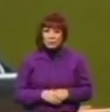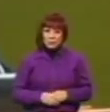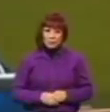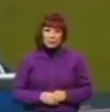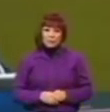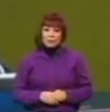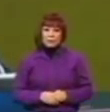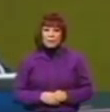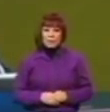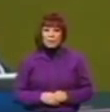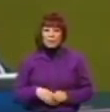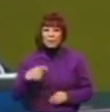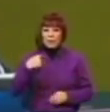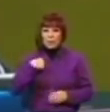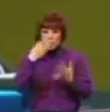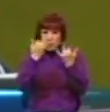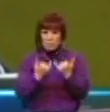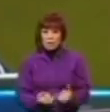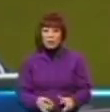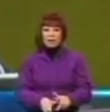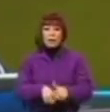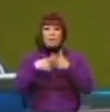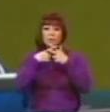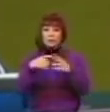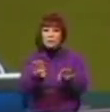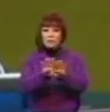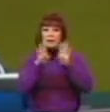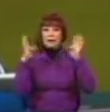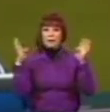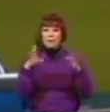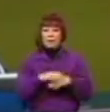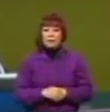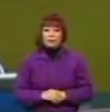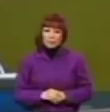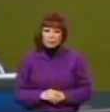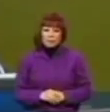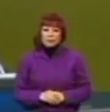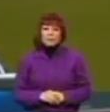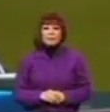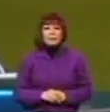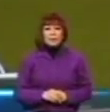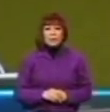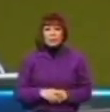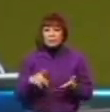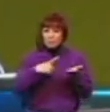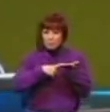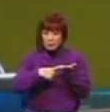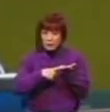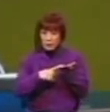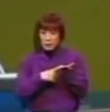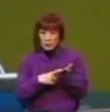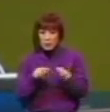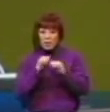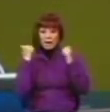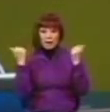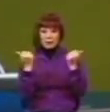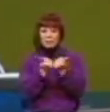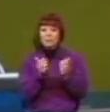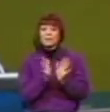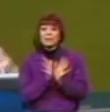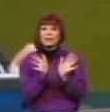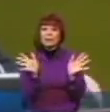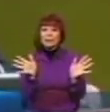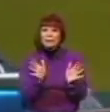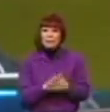Declaro abierto el 73º periodo ordinario de sesiones de la Asamblea General